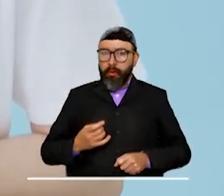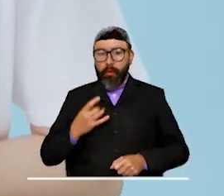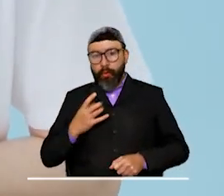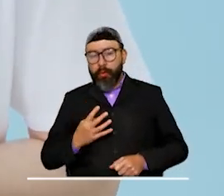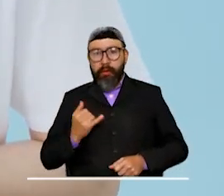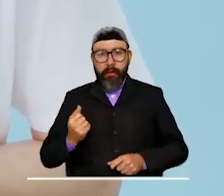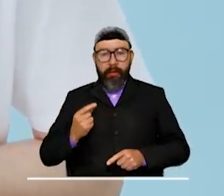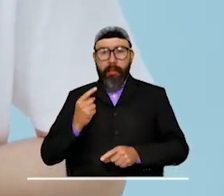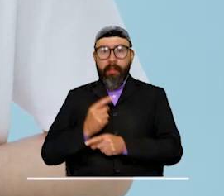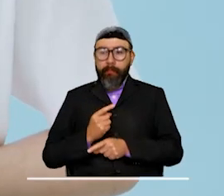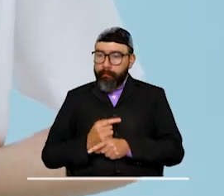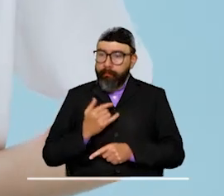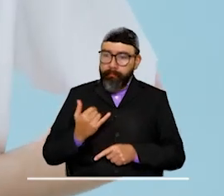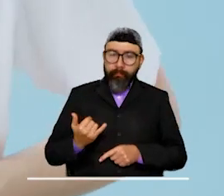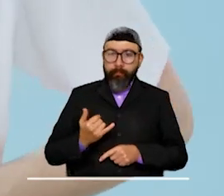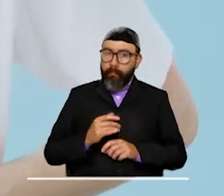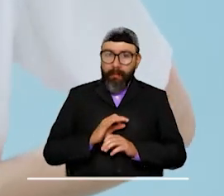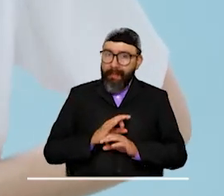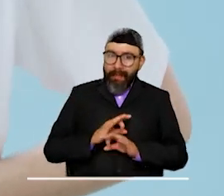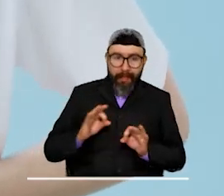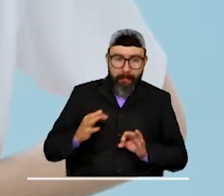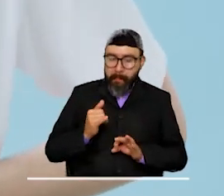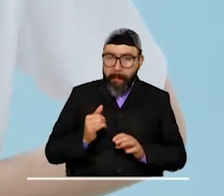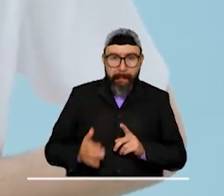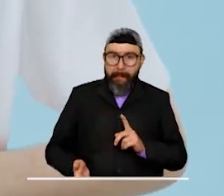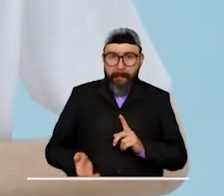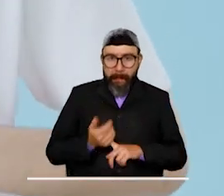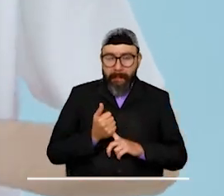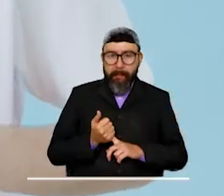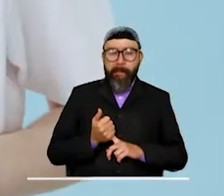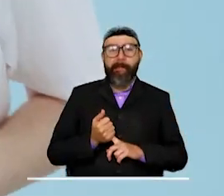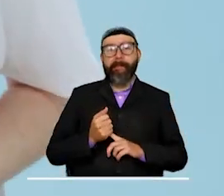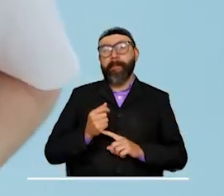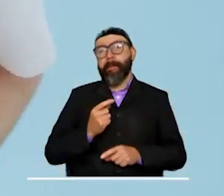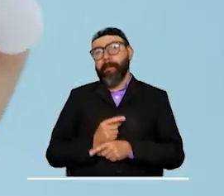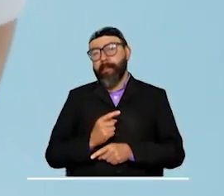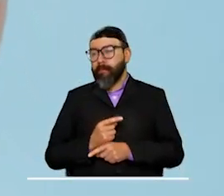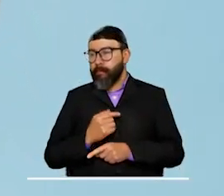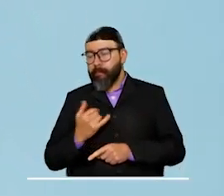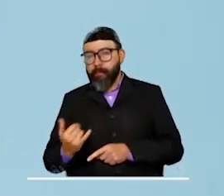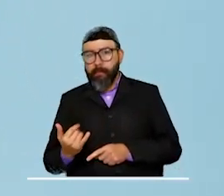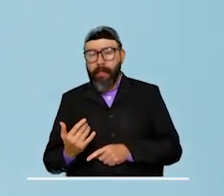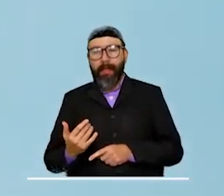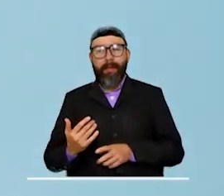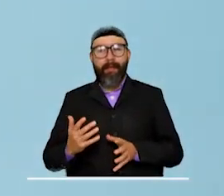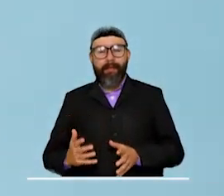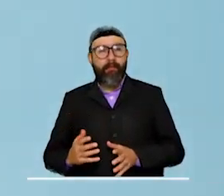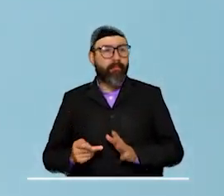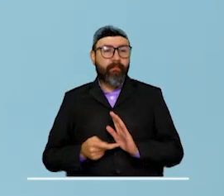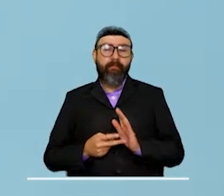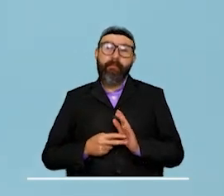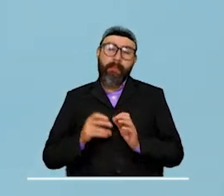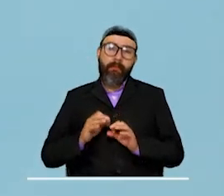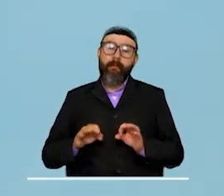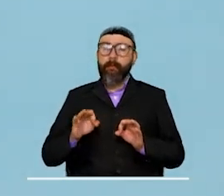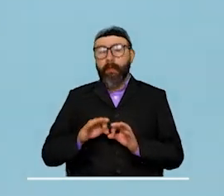pancreática, hepática, retroperitoneal o de la vesícula biliar, es indicativo remitir al paciente a